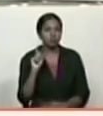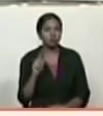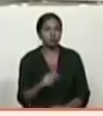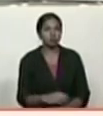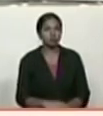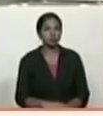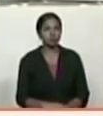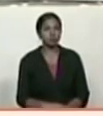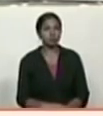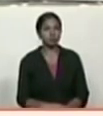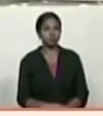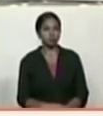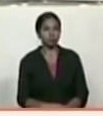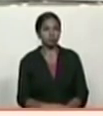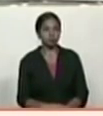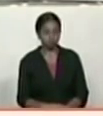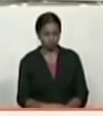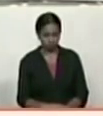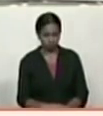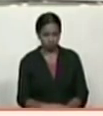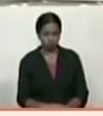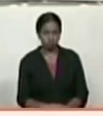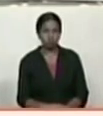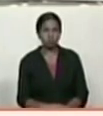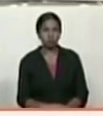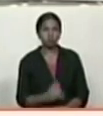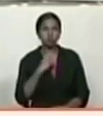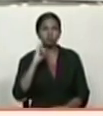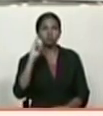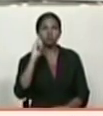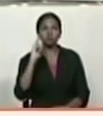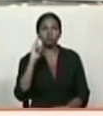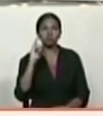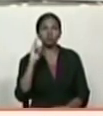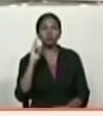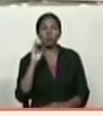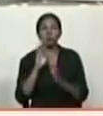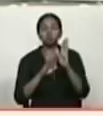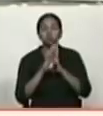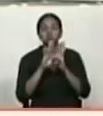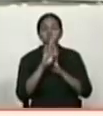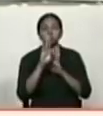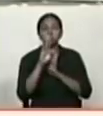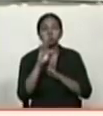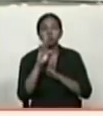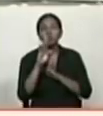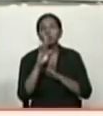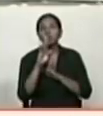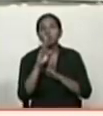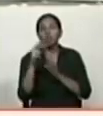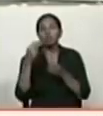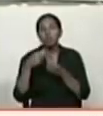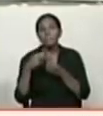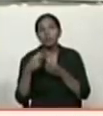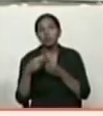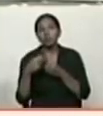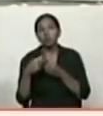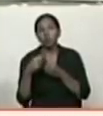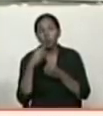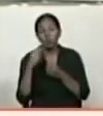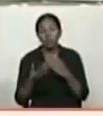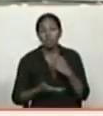pasivo ambiental, no, es un resultante del proceso de transformación del petróleo pesado en ligero y que tiene gran